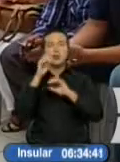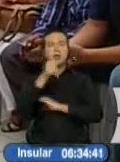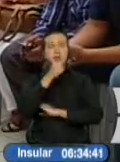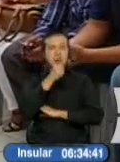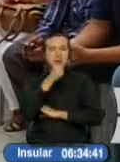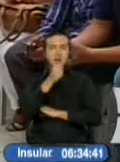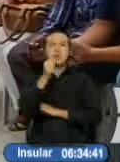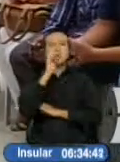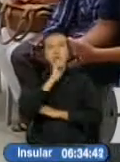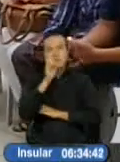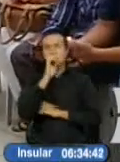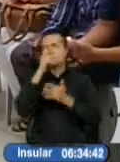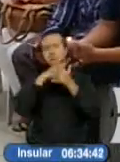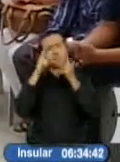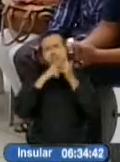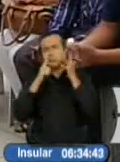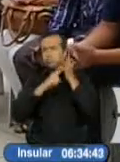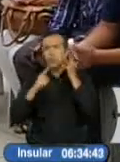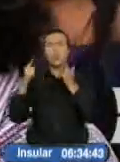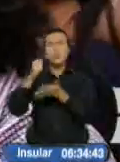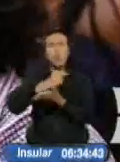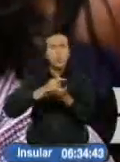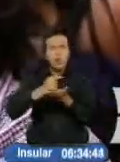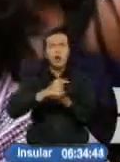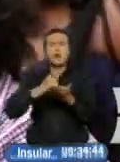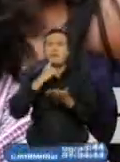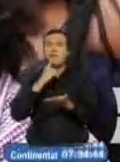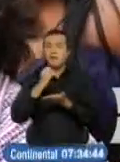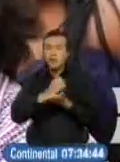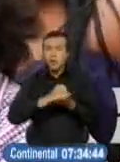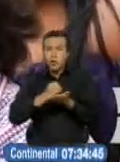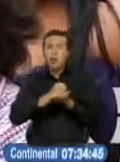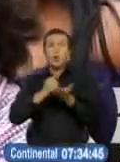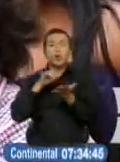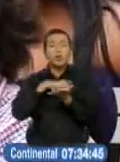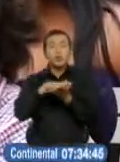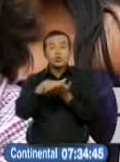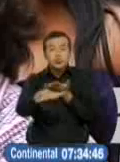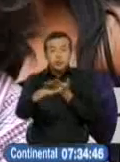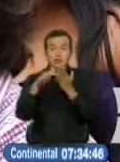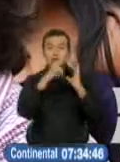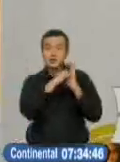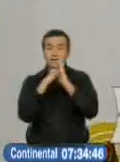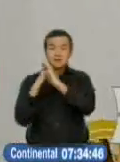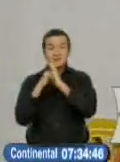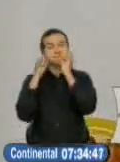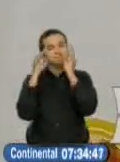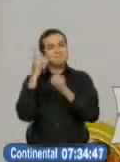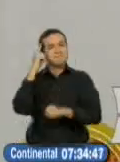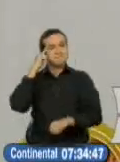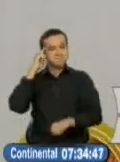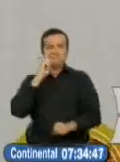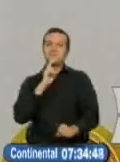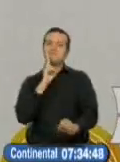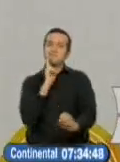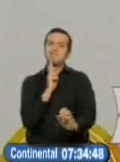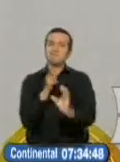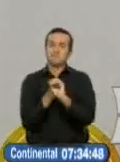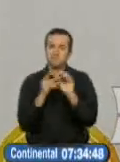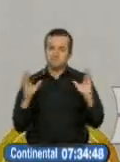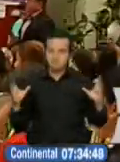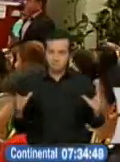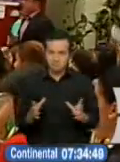periodistas, productores independientes de Guayas, El Oro, Los Ríos y Santa Elena fueron parte de la iniciativa gubernamental. Las